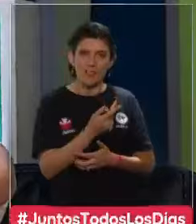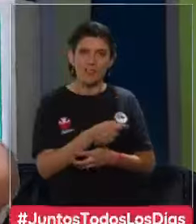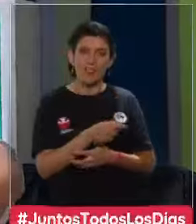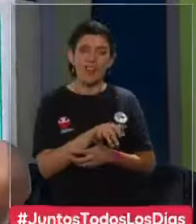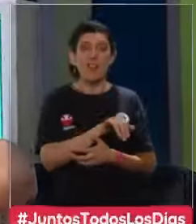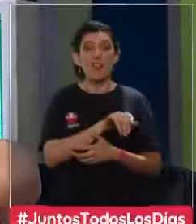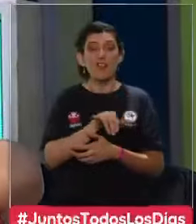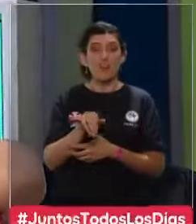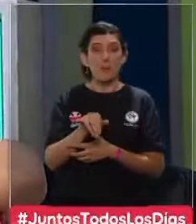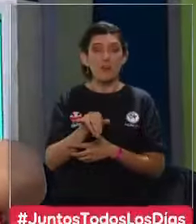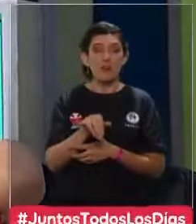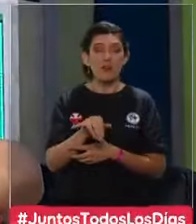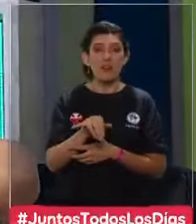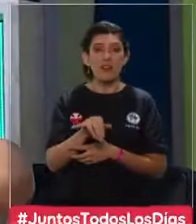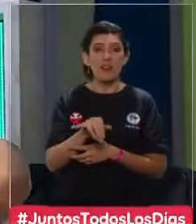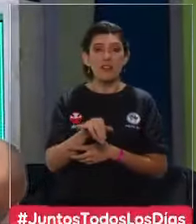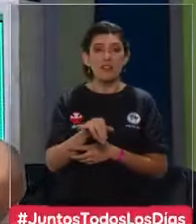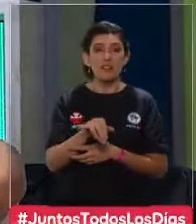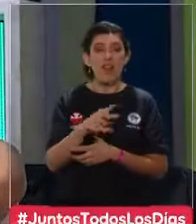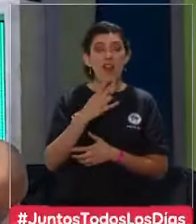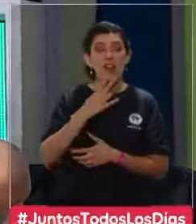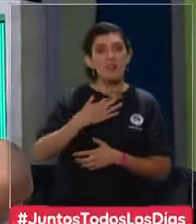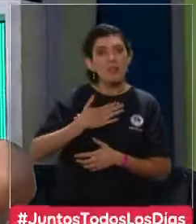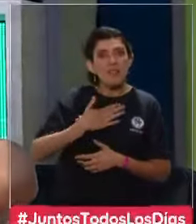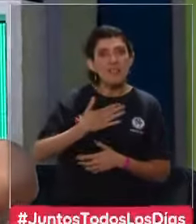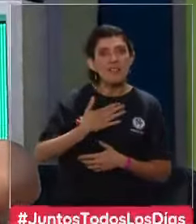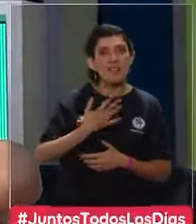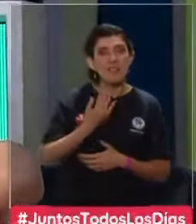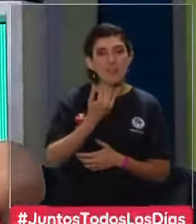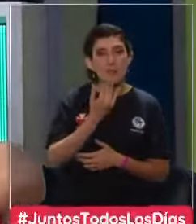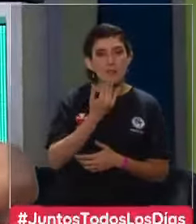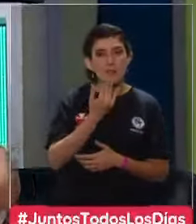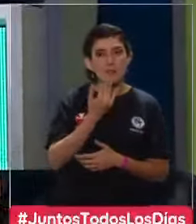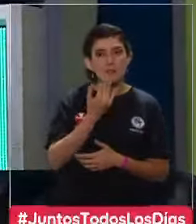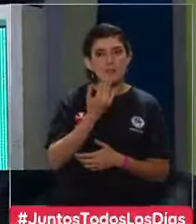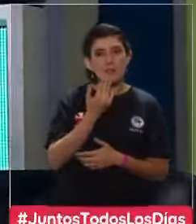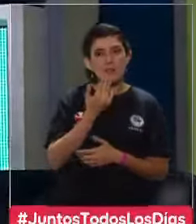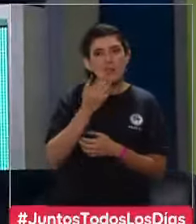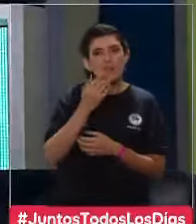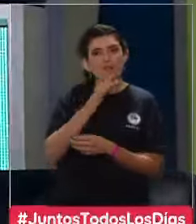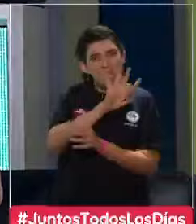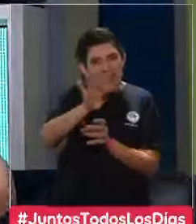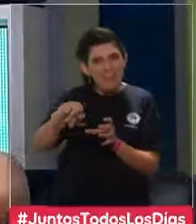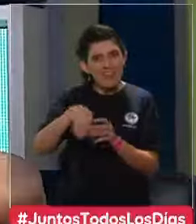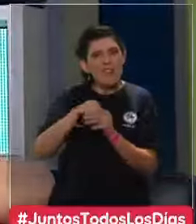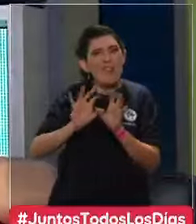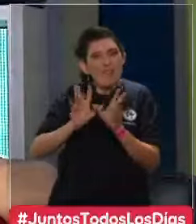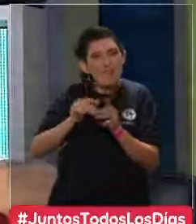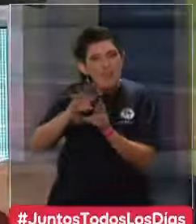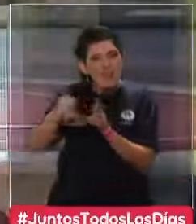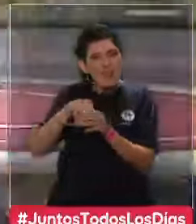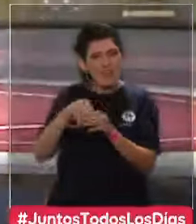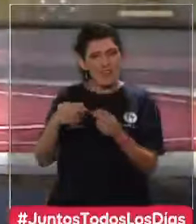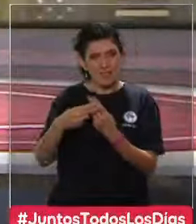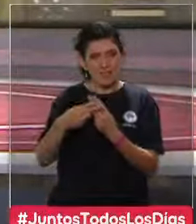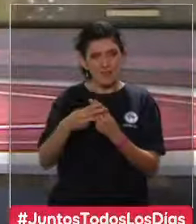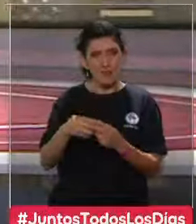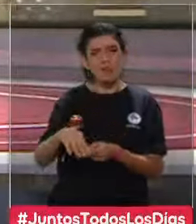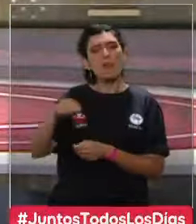Y después la vida, ¿no es cierto?, los lleva también a ser usuarios de la Teletón. ¿Cómo ha sido esta experiencia para ti,